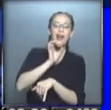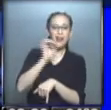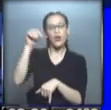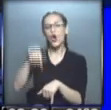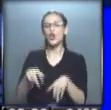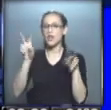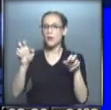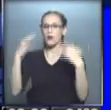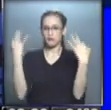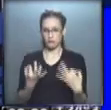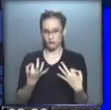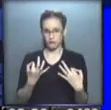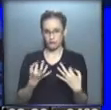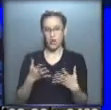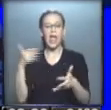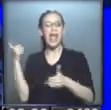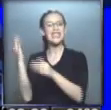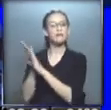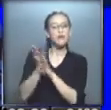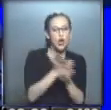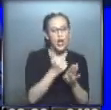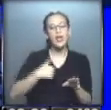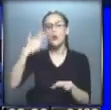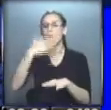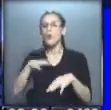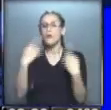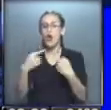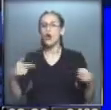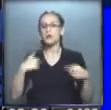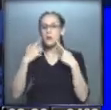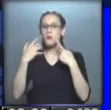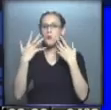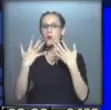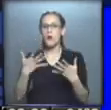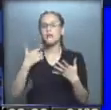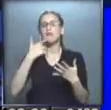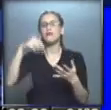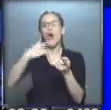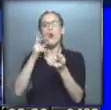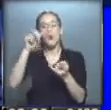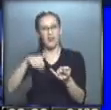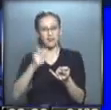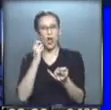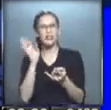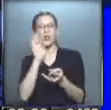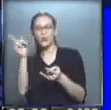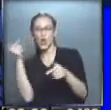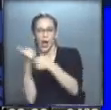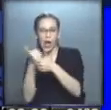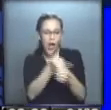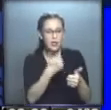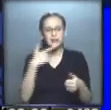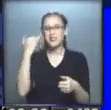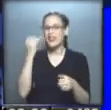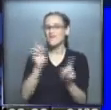tema muy serio, criptografía y espionaje. Las últimas revelaciones de Snowden dicen que la verdad que ya ni en la criptografía se puede